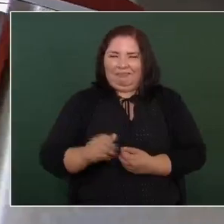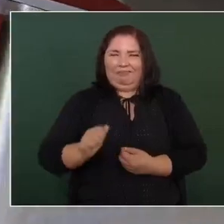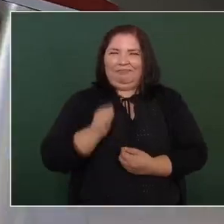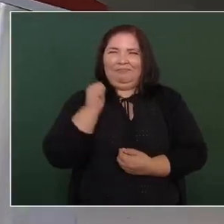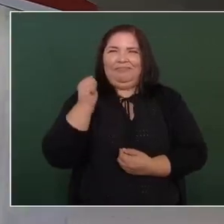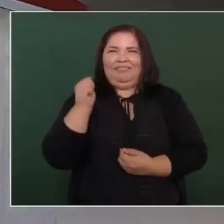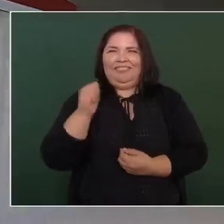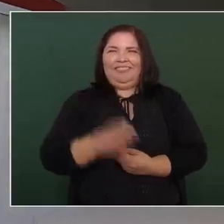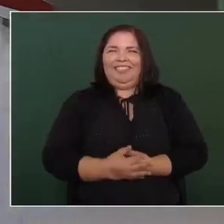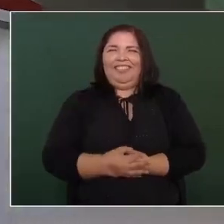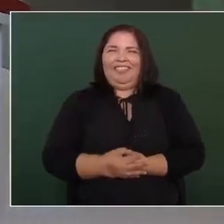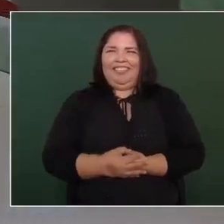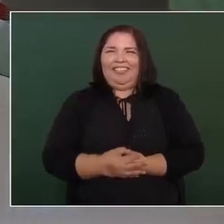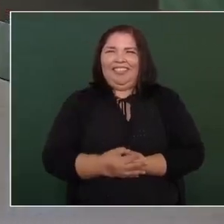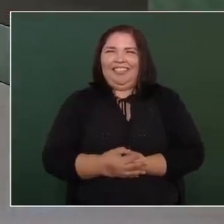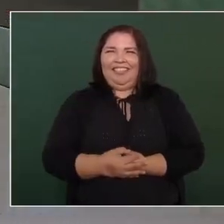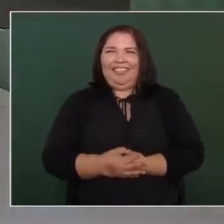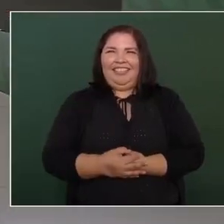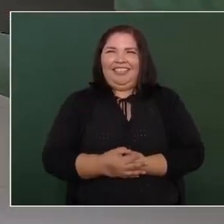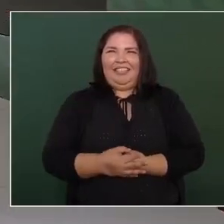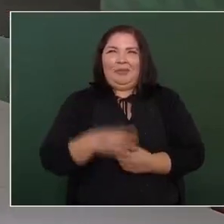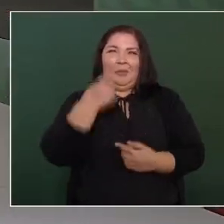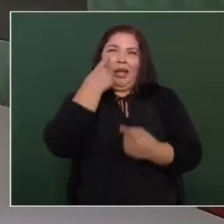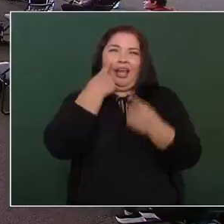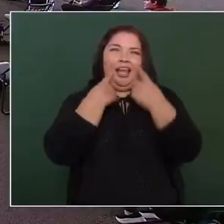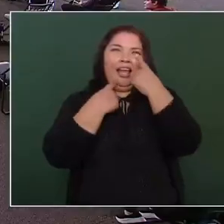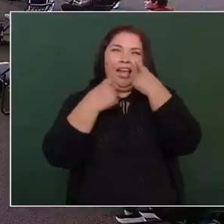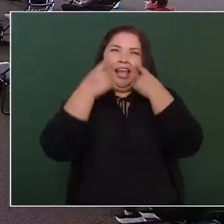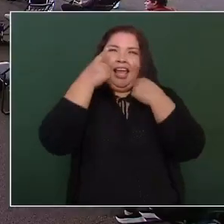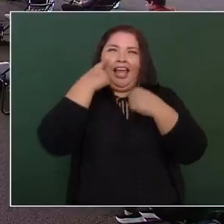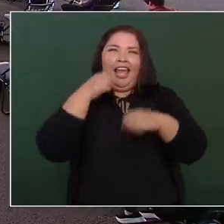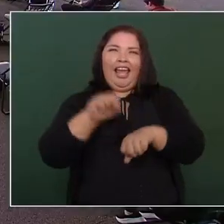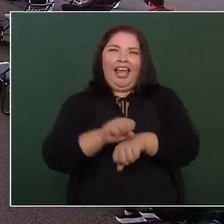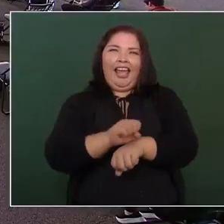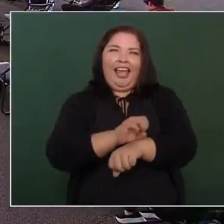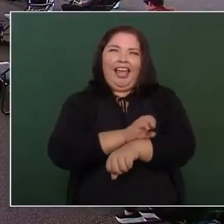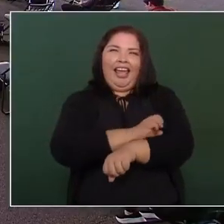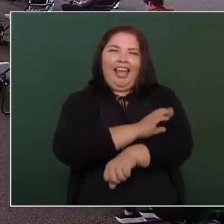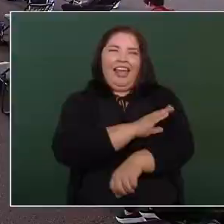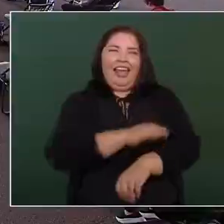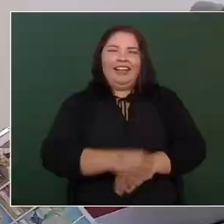Aprovechando, no lo puedo creer. Voy a llorar.